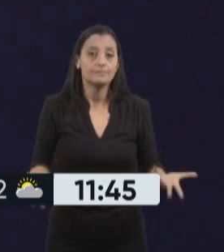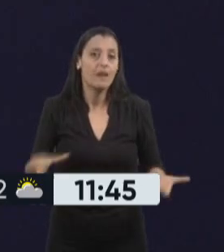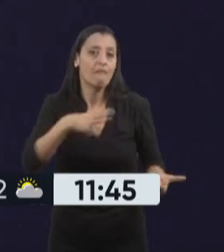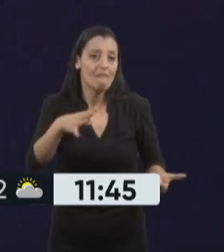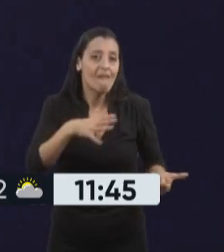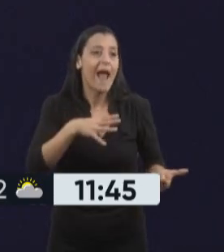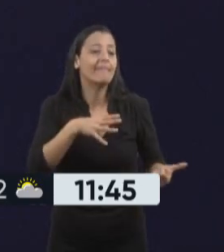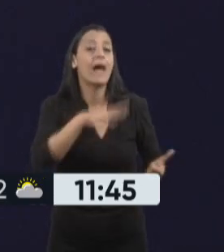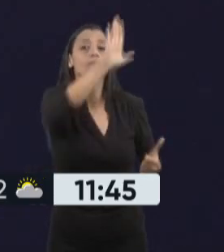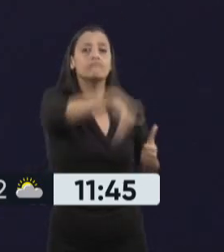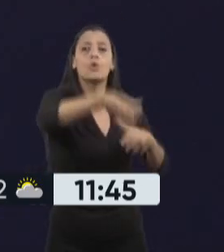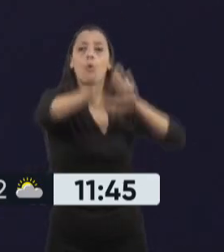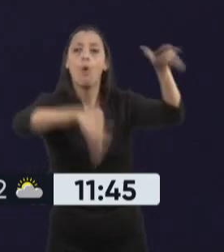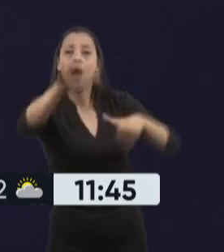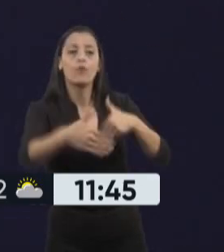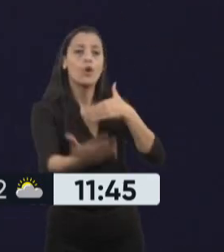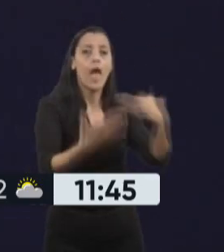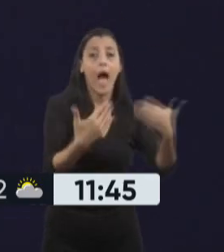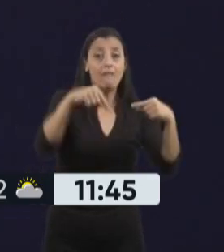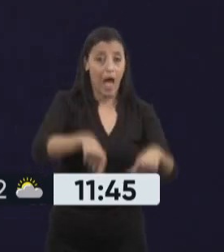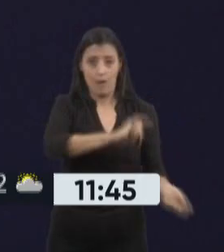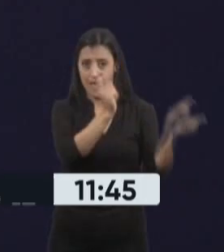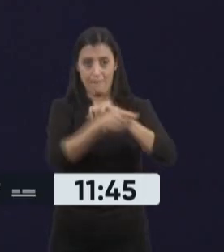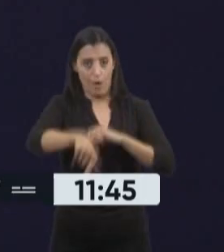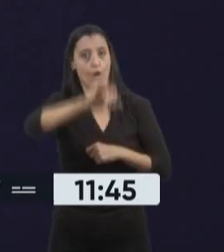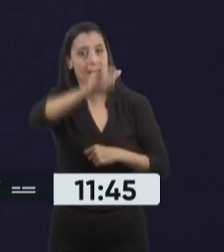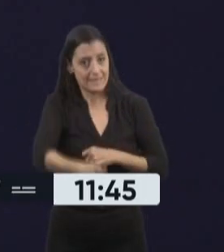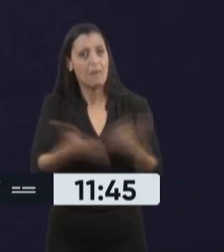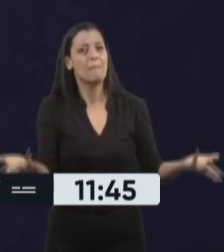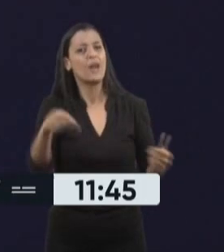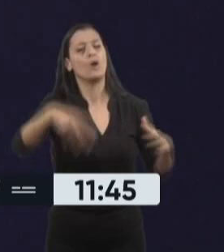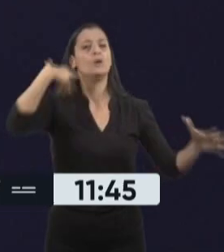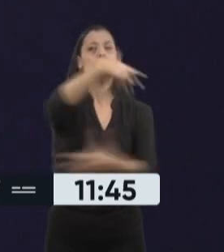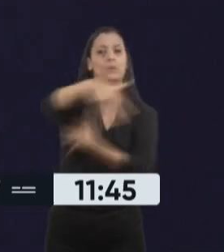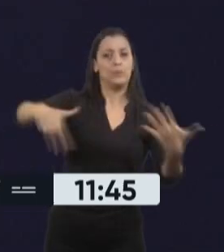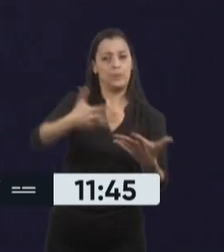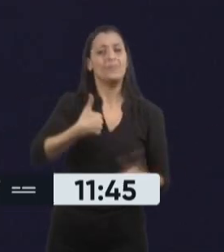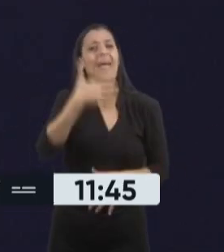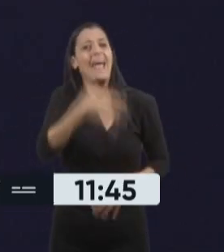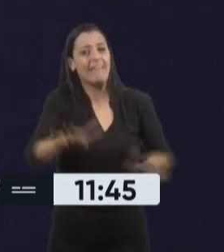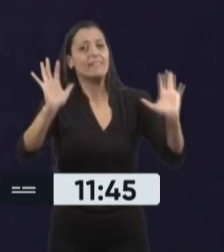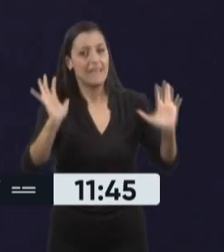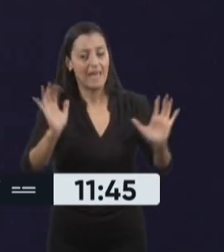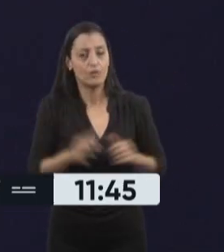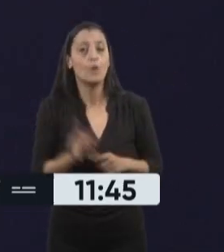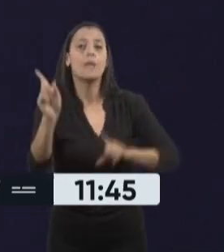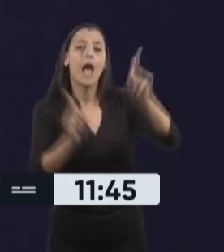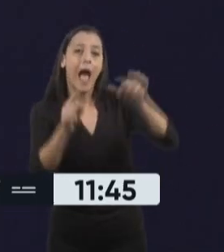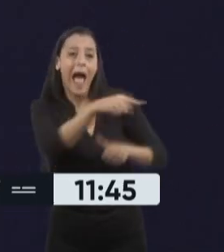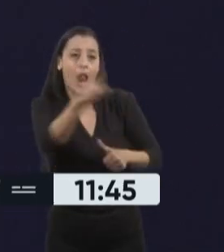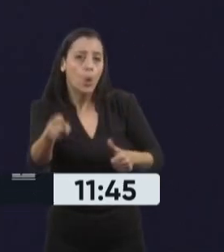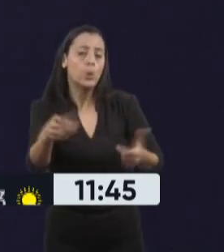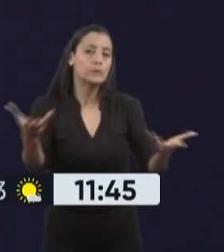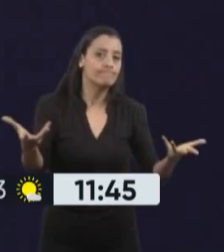las partes. Esta vez la vamos a dar, no era tampoco para que se arme entiendo que quienes me han